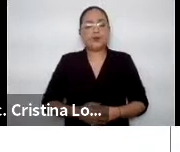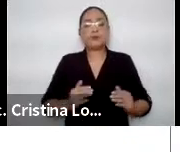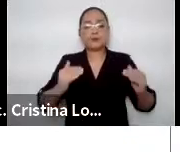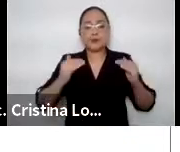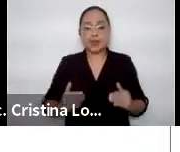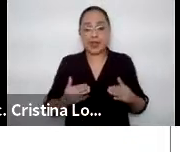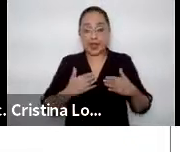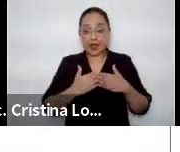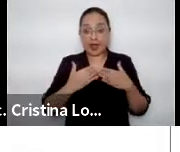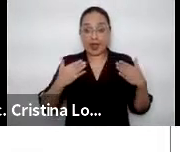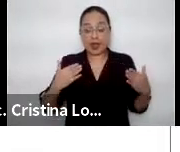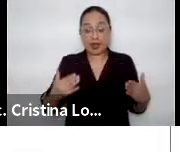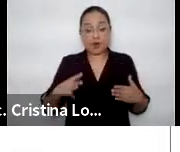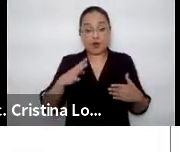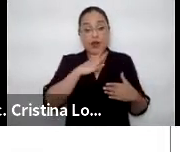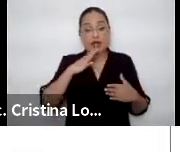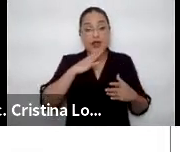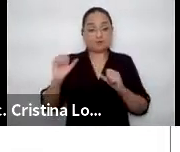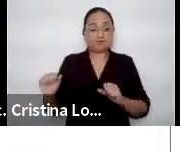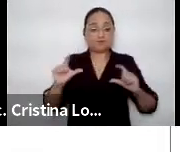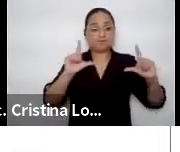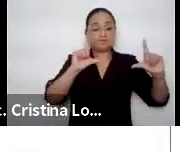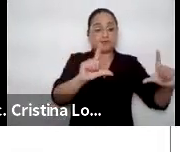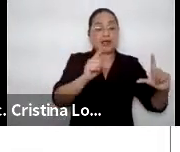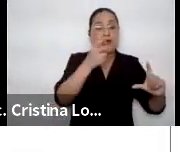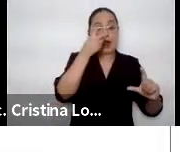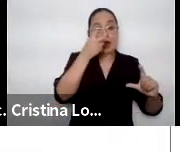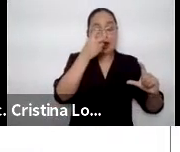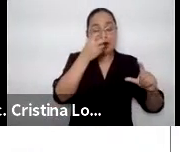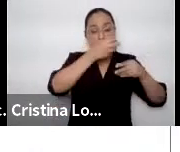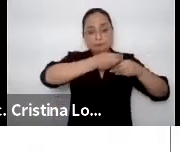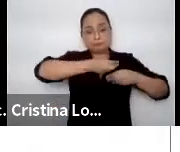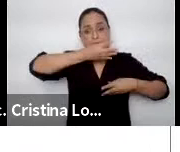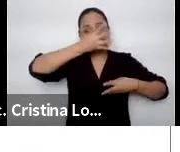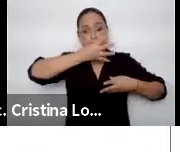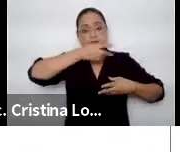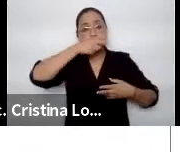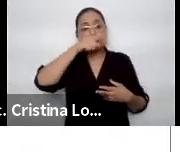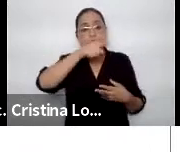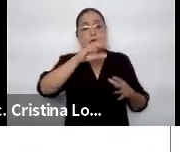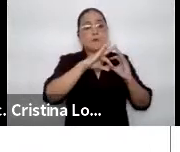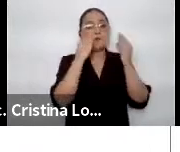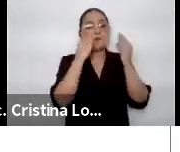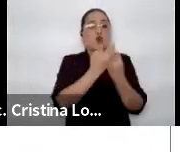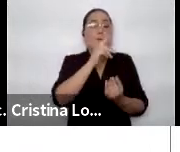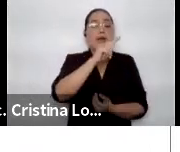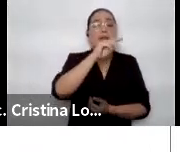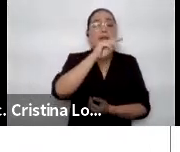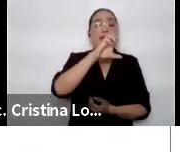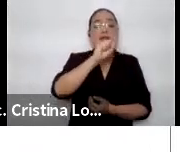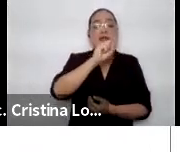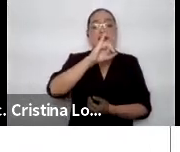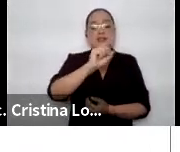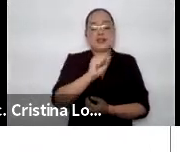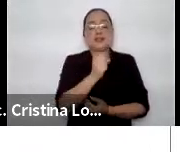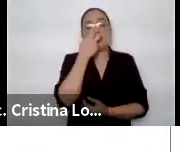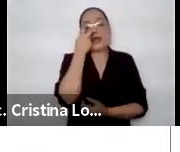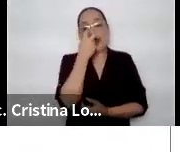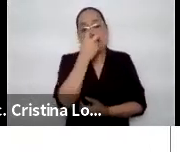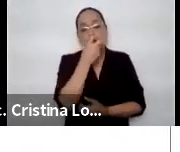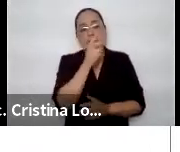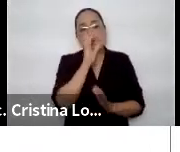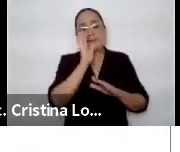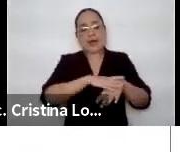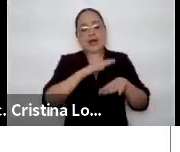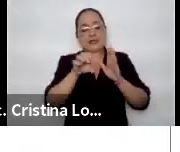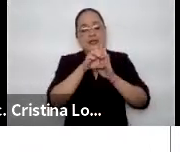Pasamos ahora a nuestra siguiente lámina y ya vemos la estructura de una tesis ya